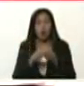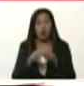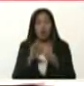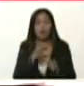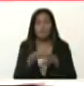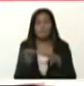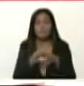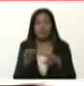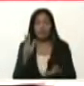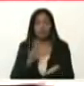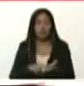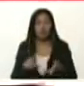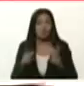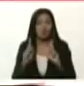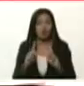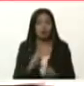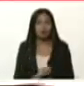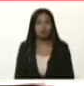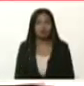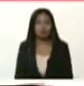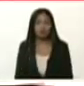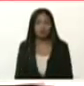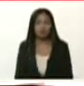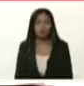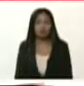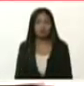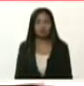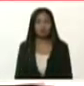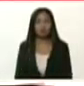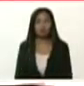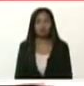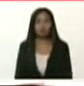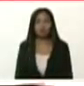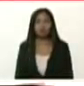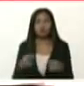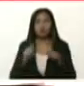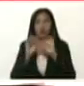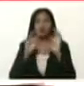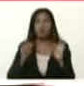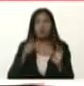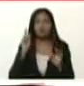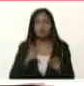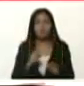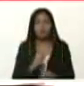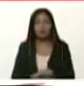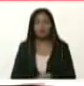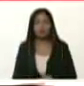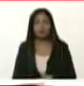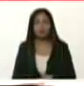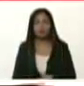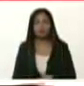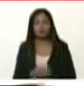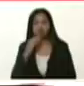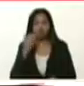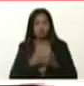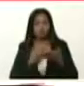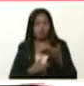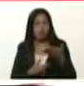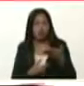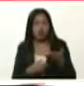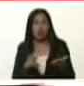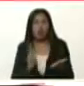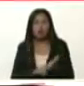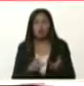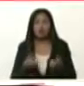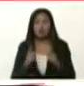petro, aprobado. Correcto. Igualmente, aquí me proponen la aprobación del